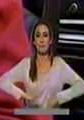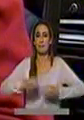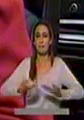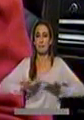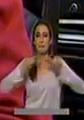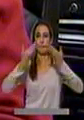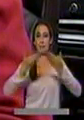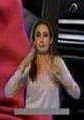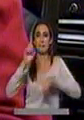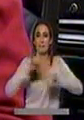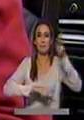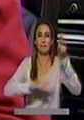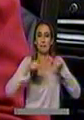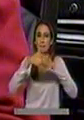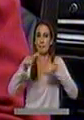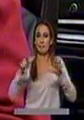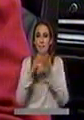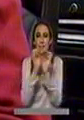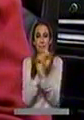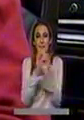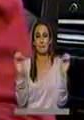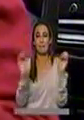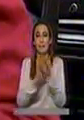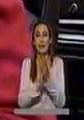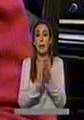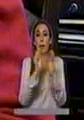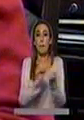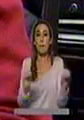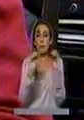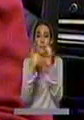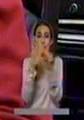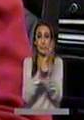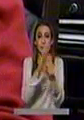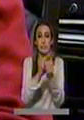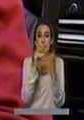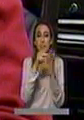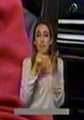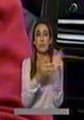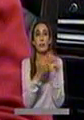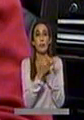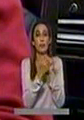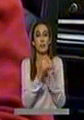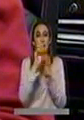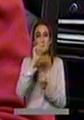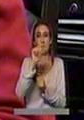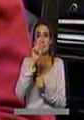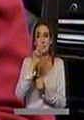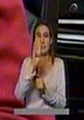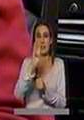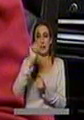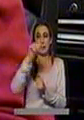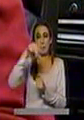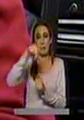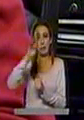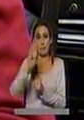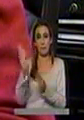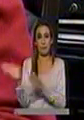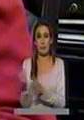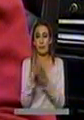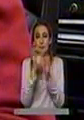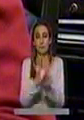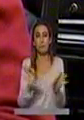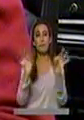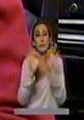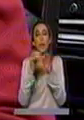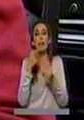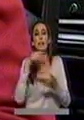vacías, más están llenas las de Airbnb que las plazas hoteleras formales. Y claro, esto